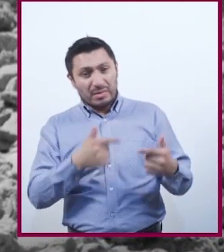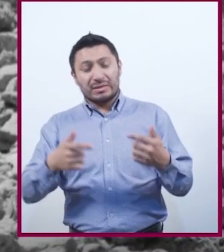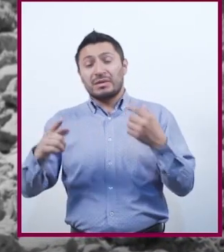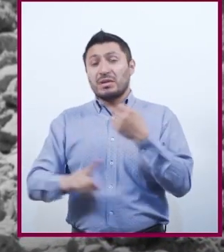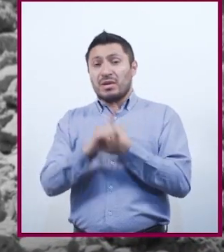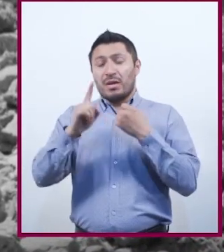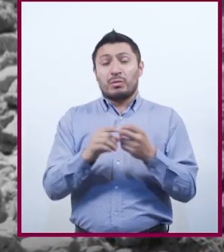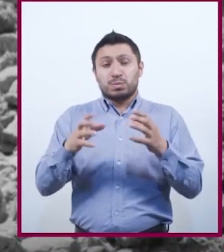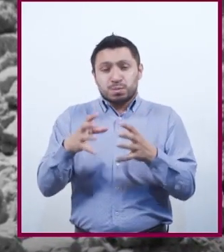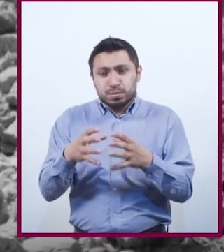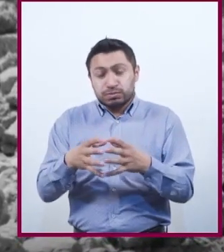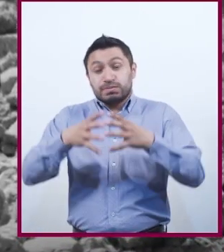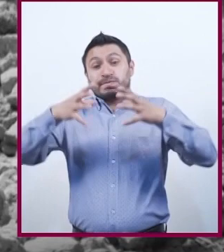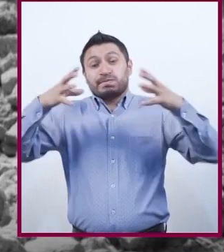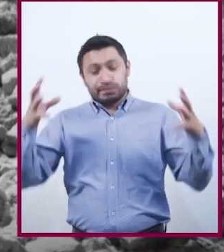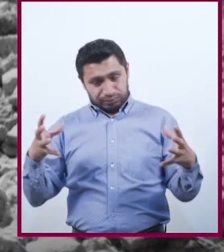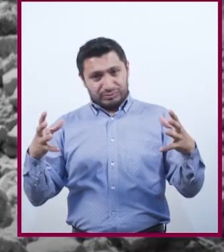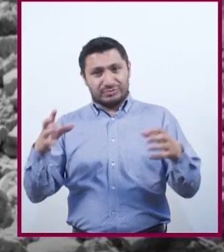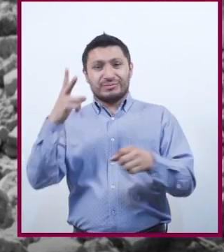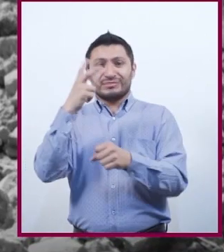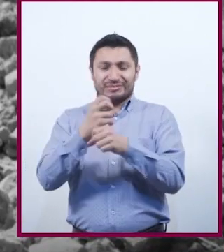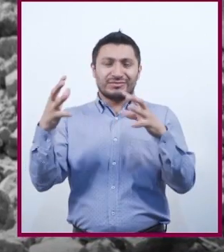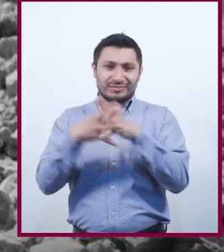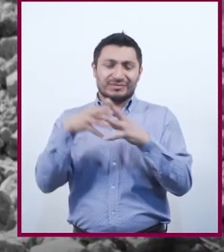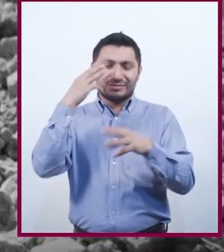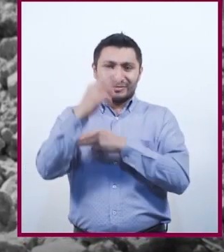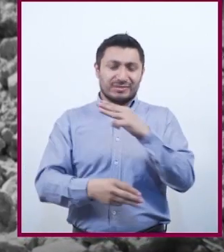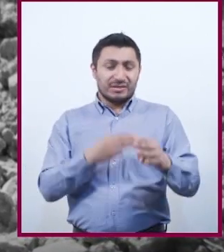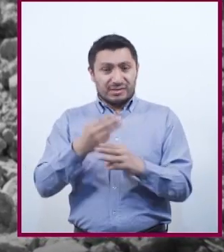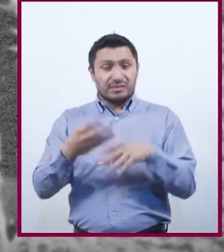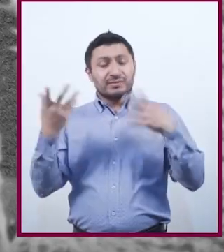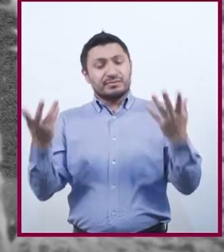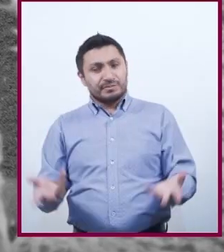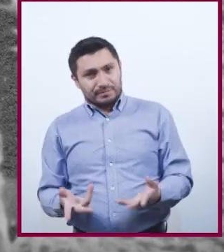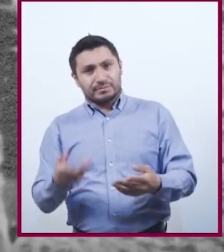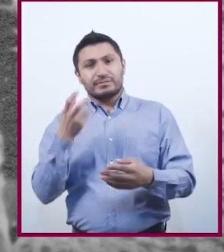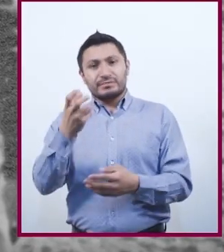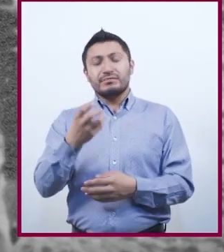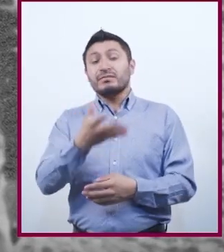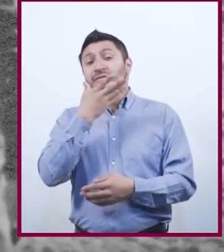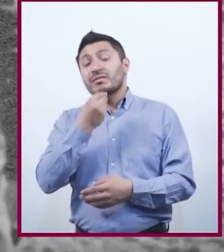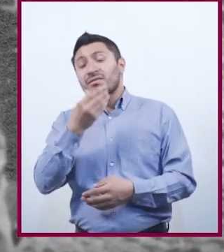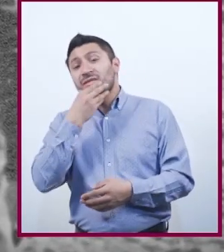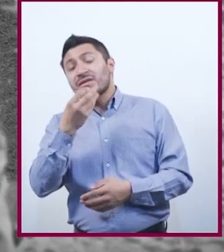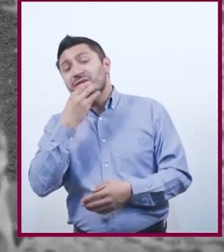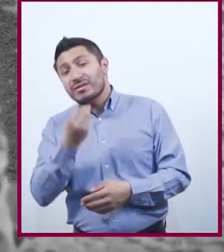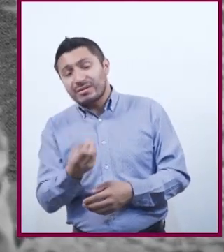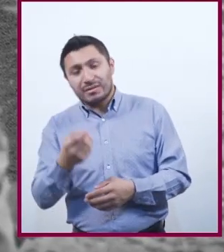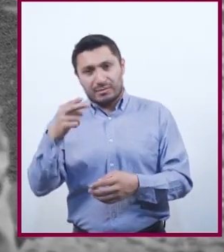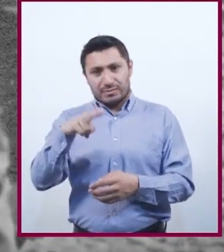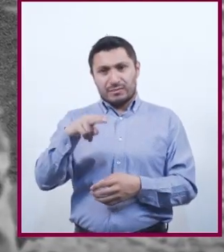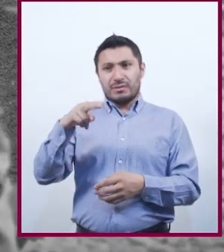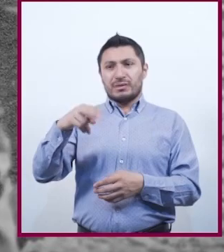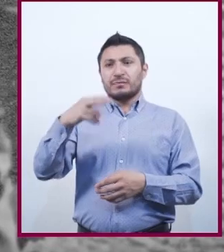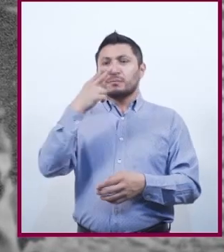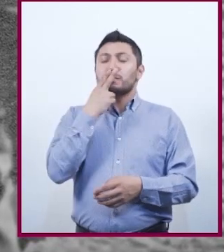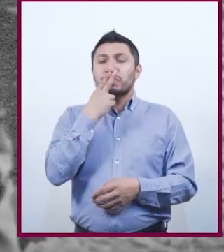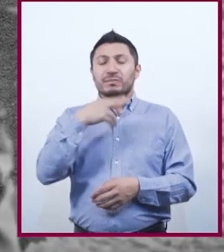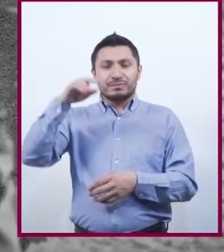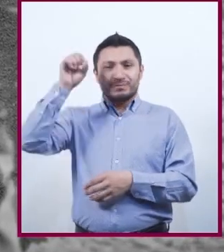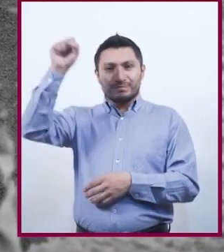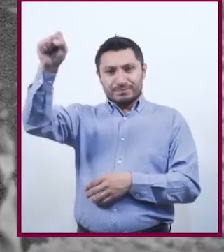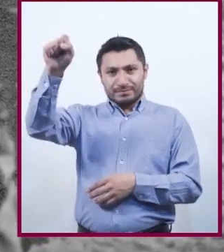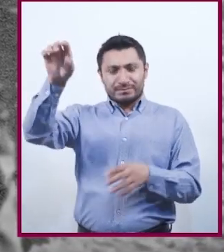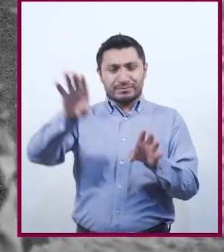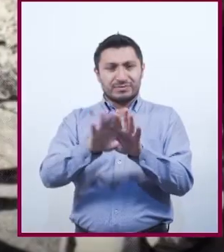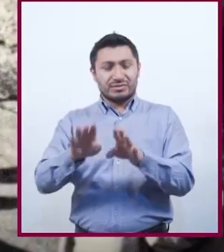región crecieron exponencialmente a causa de la Segunda Guerra Mundial, pues el asedio a los judíos por parte de los nazis